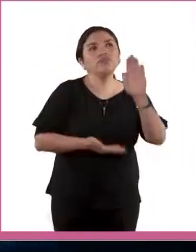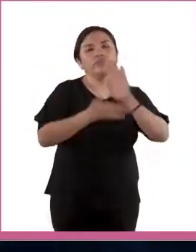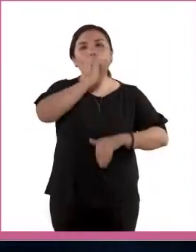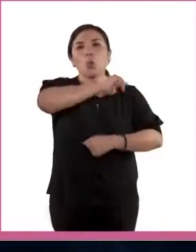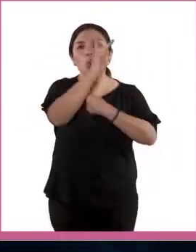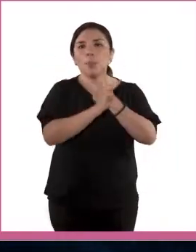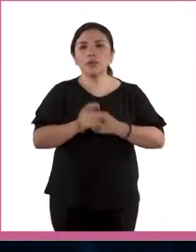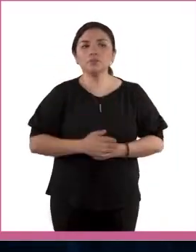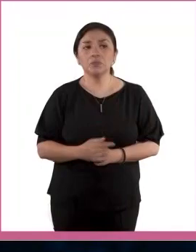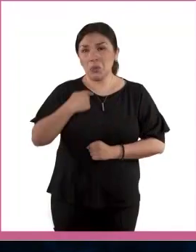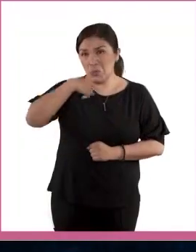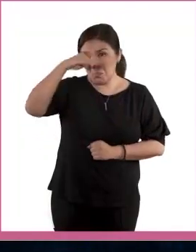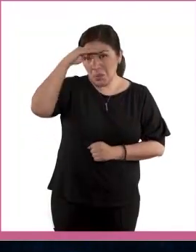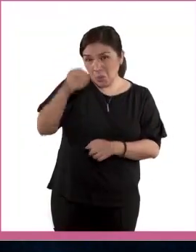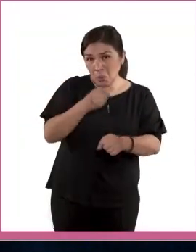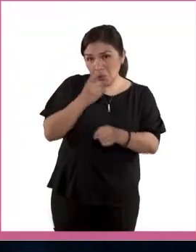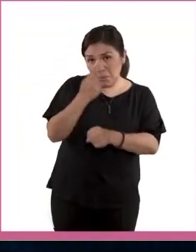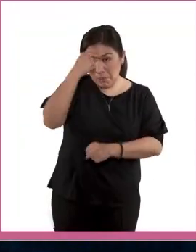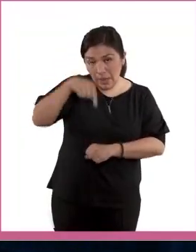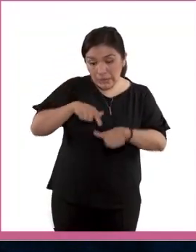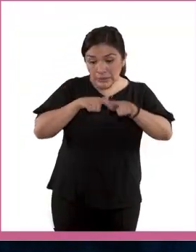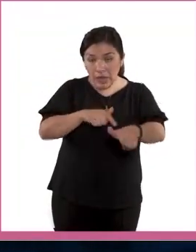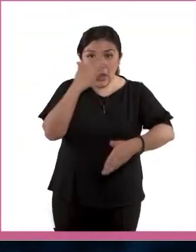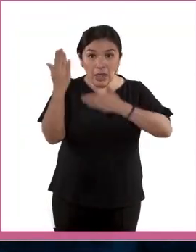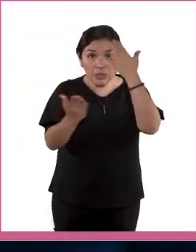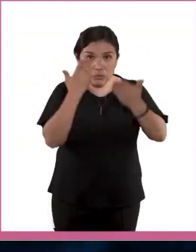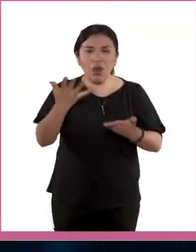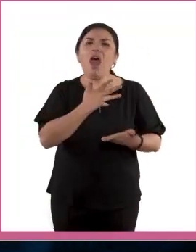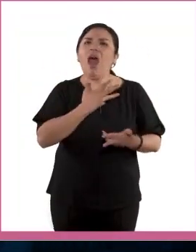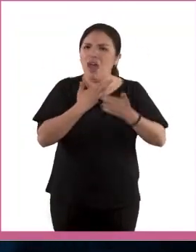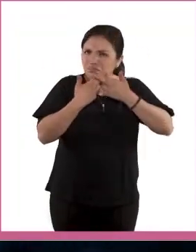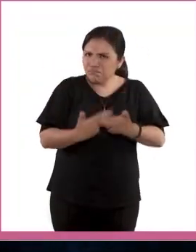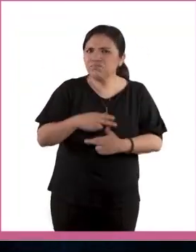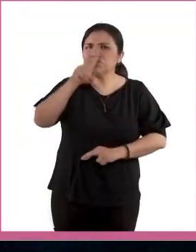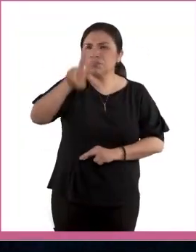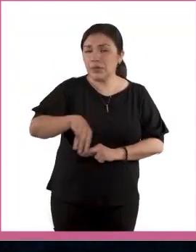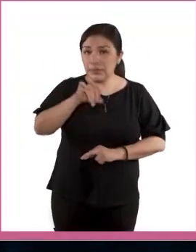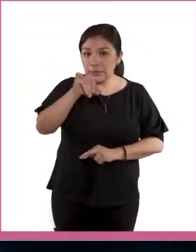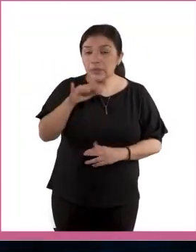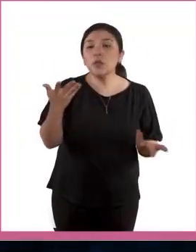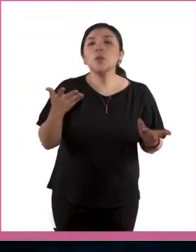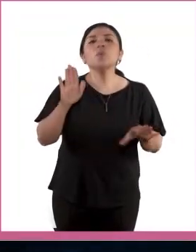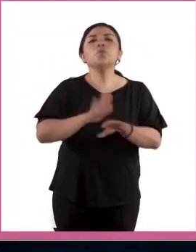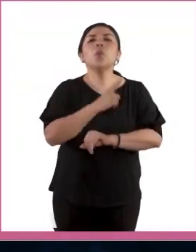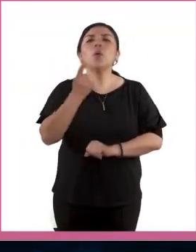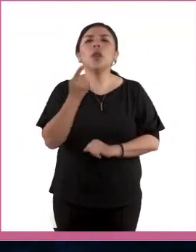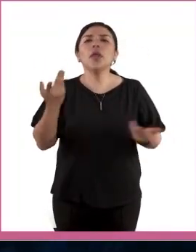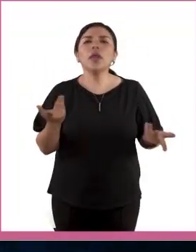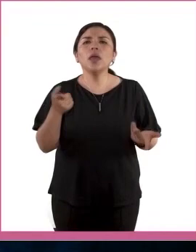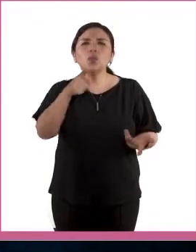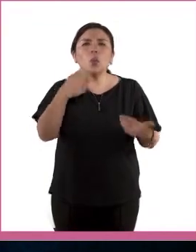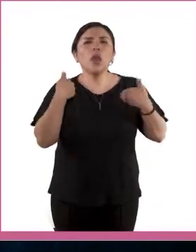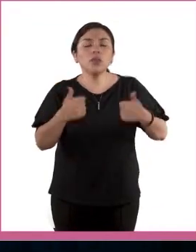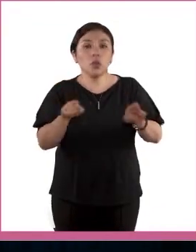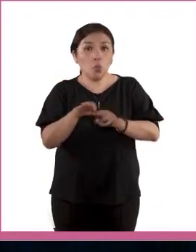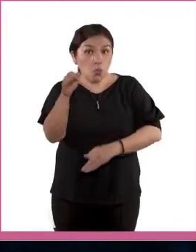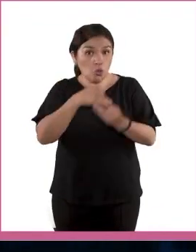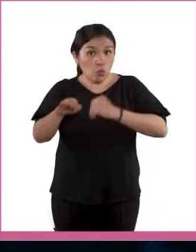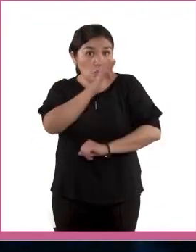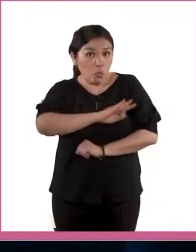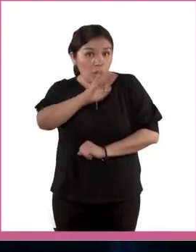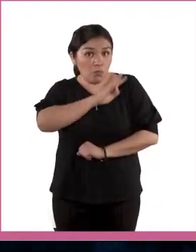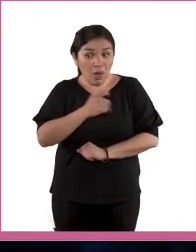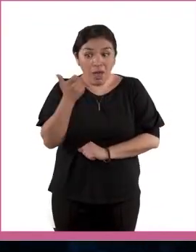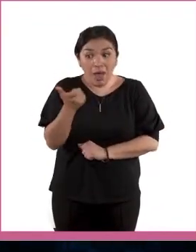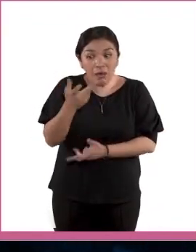extranjero. Por ello mismo considero que las opciones para seguir estudiando en México son bastante favorables, puesto que se entiende que no todos tenemos